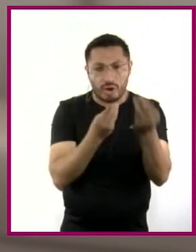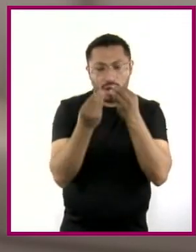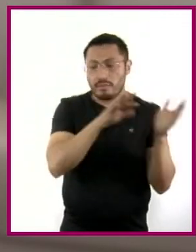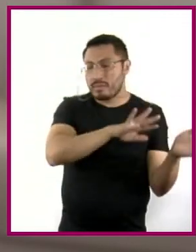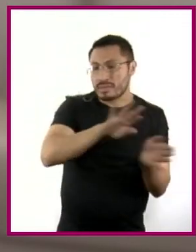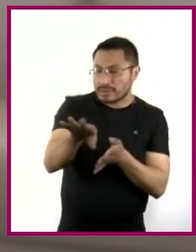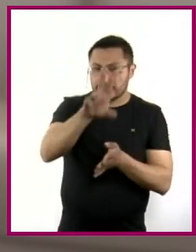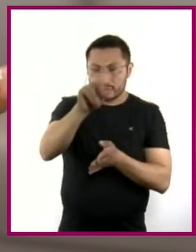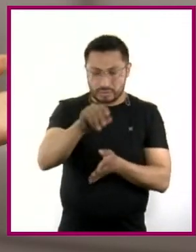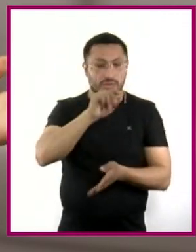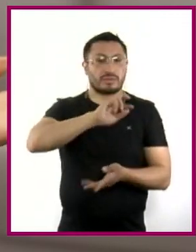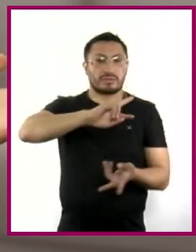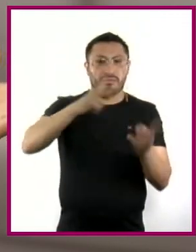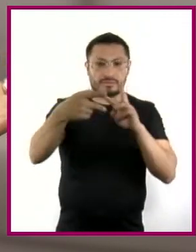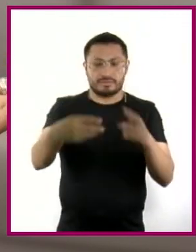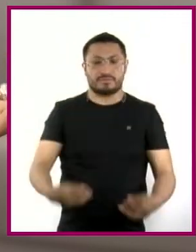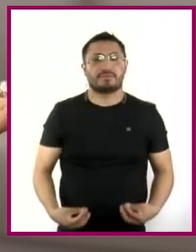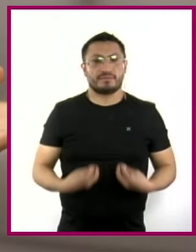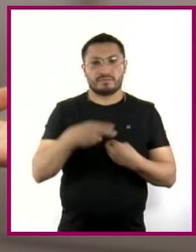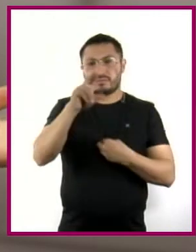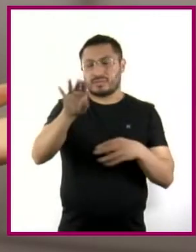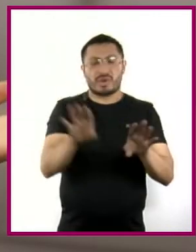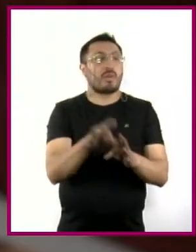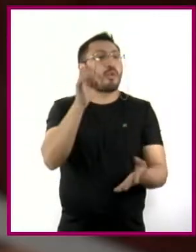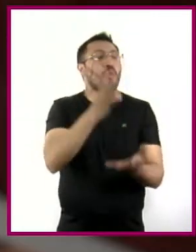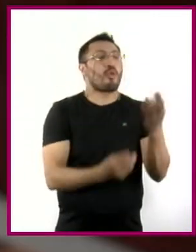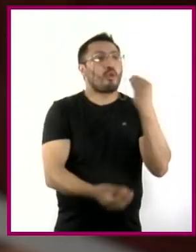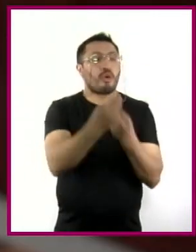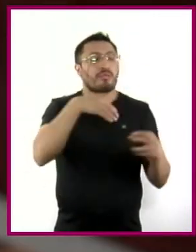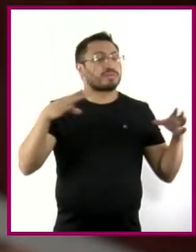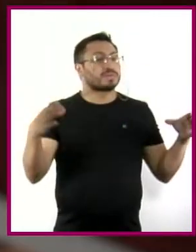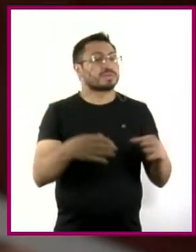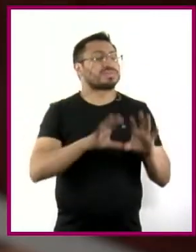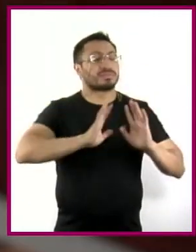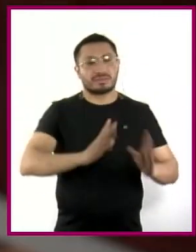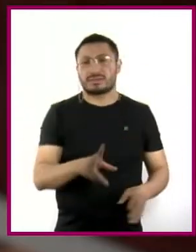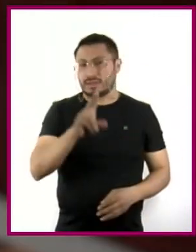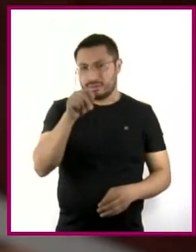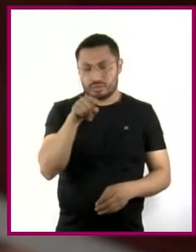sino de que la vida no se reduzca solo a comer y ya.